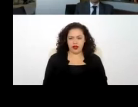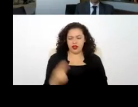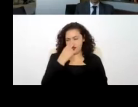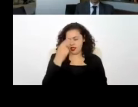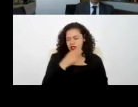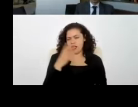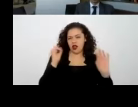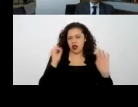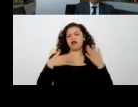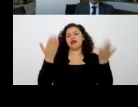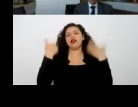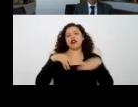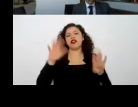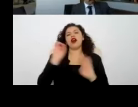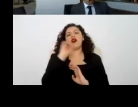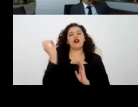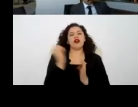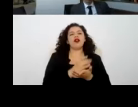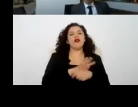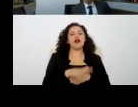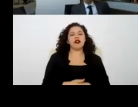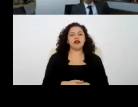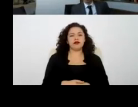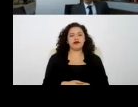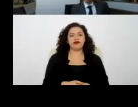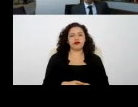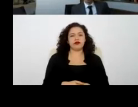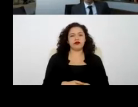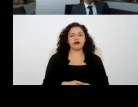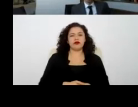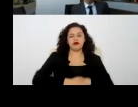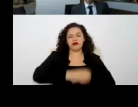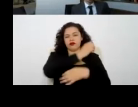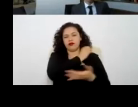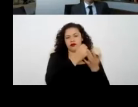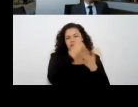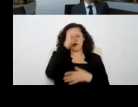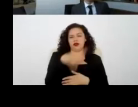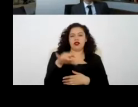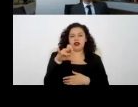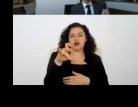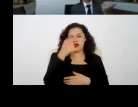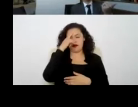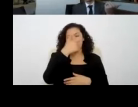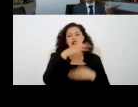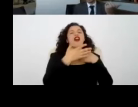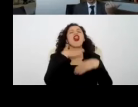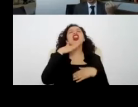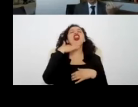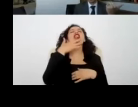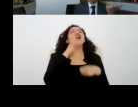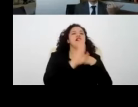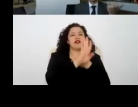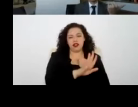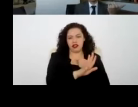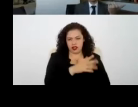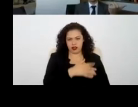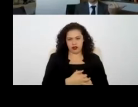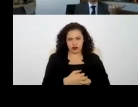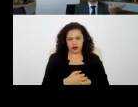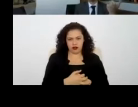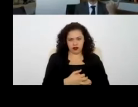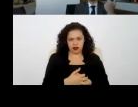La siguiente obligación es la obligación de contar con un manual de prevención de lavado de dinero, que por una parte les ayude a identificar